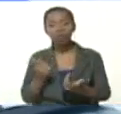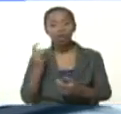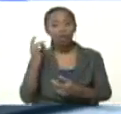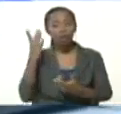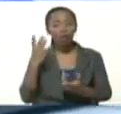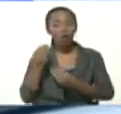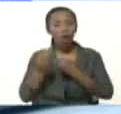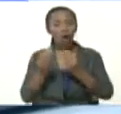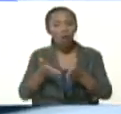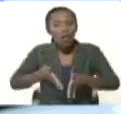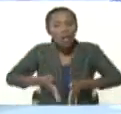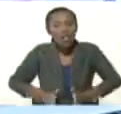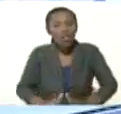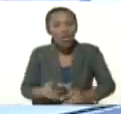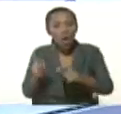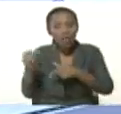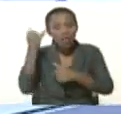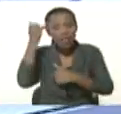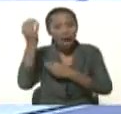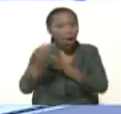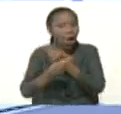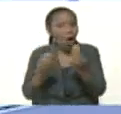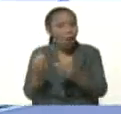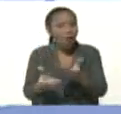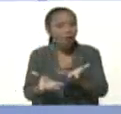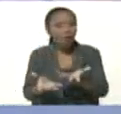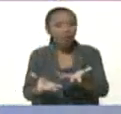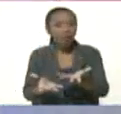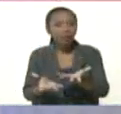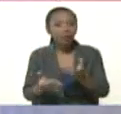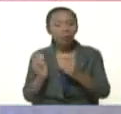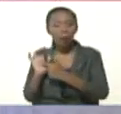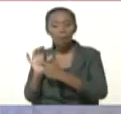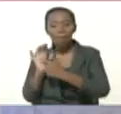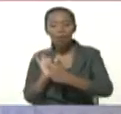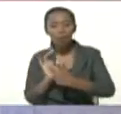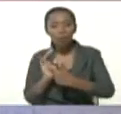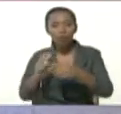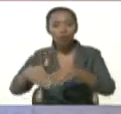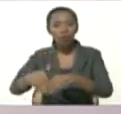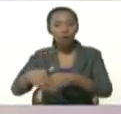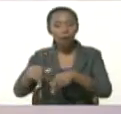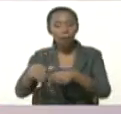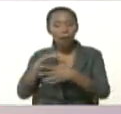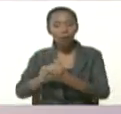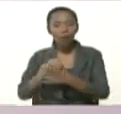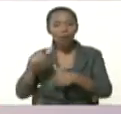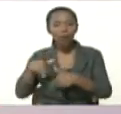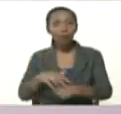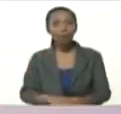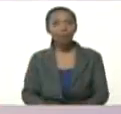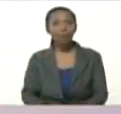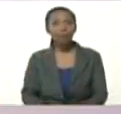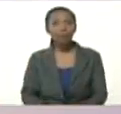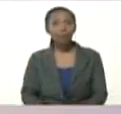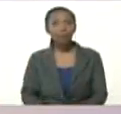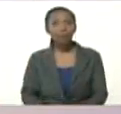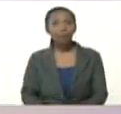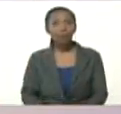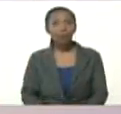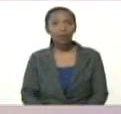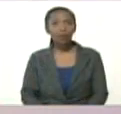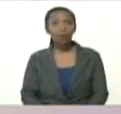nació esta idea, Yoselit? Vamos a presentar a los amigos aquí, por favor. Buenas, presidente, primera